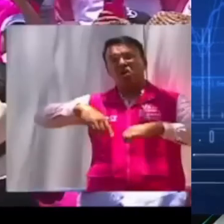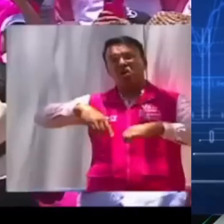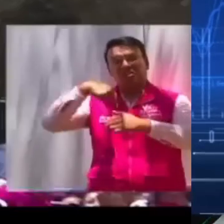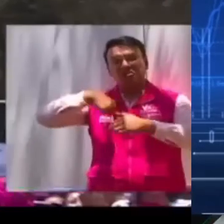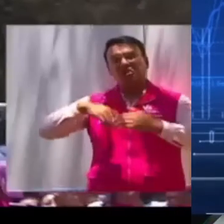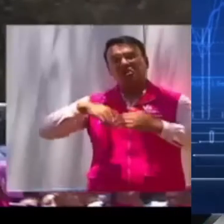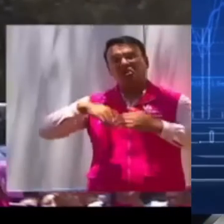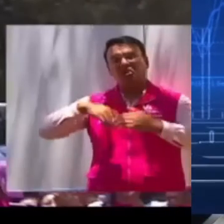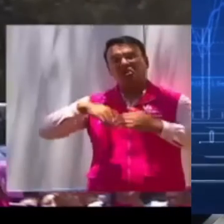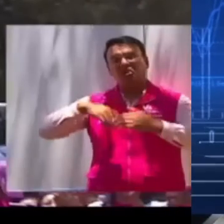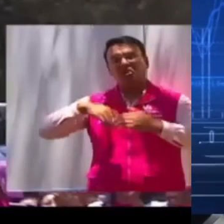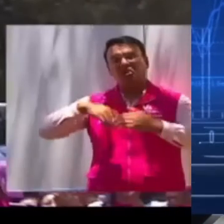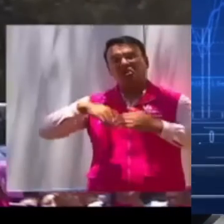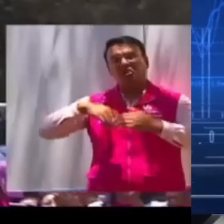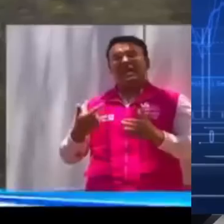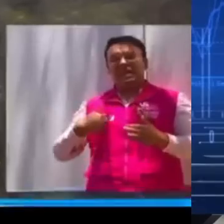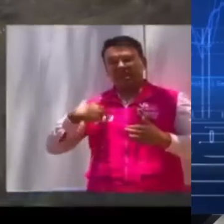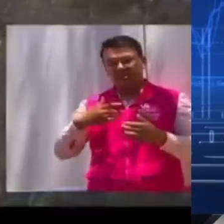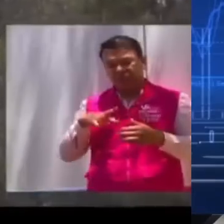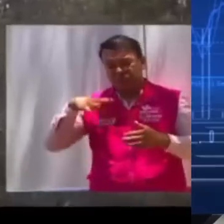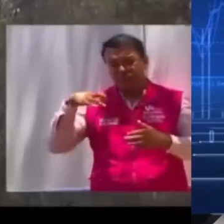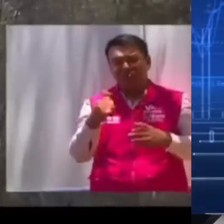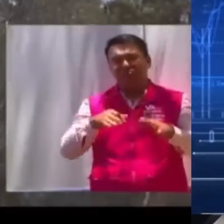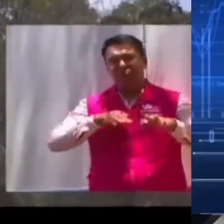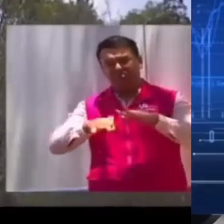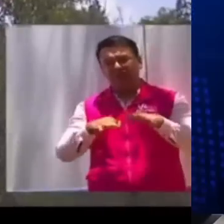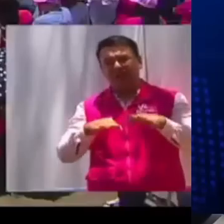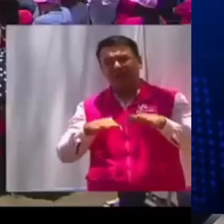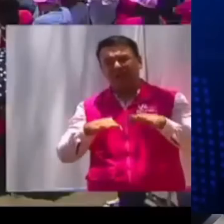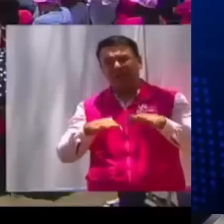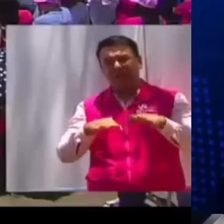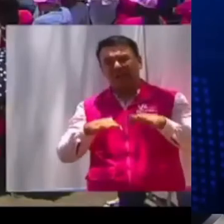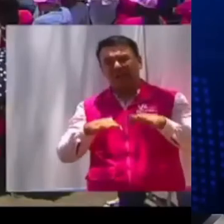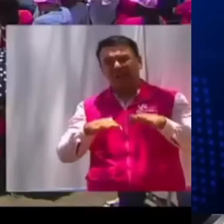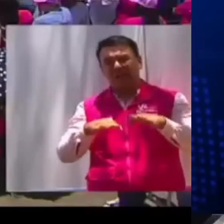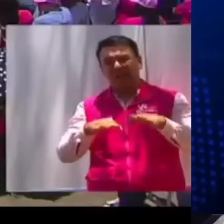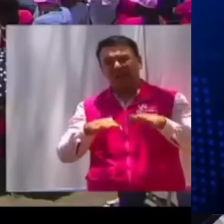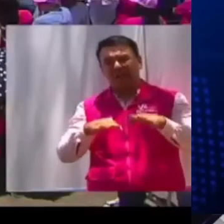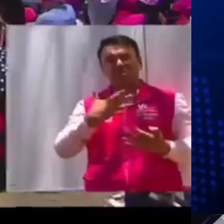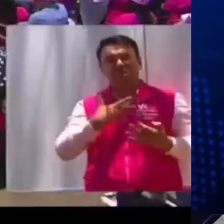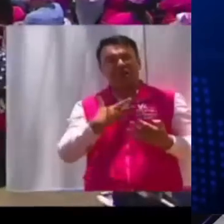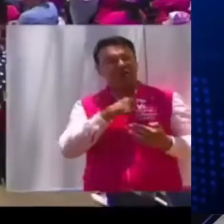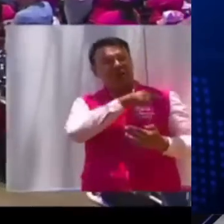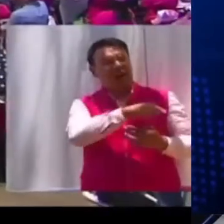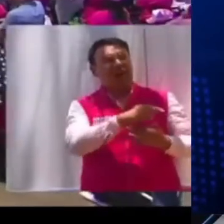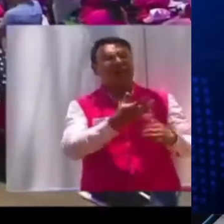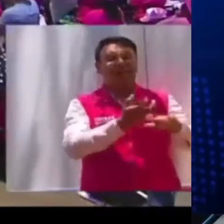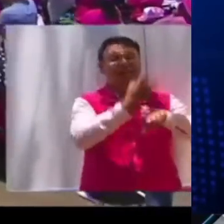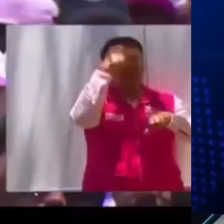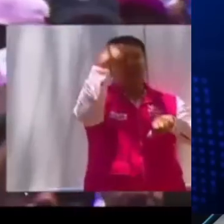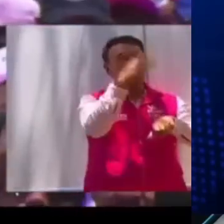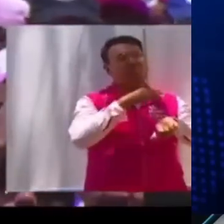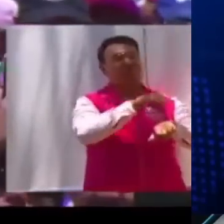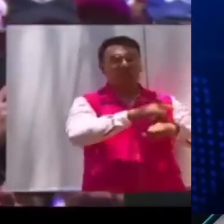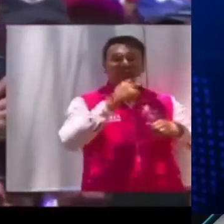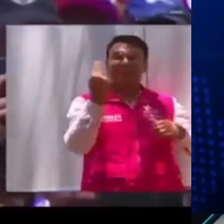crecí aquí me he hecho y todo lo que soy se la debo a la bendita tierra Mexiquense soy hija del